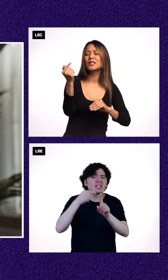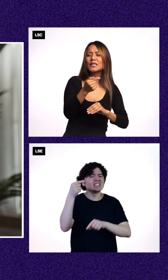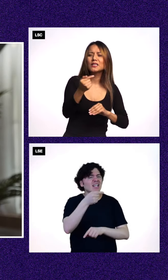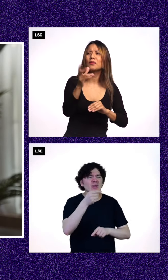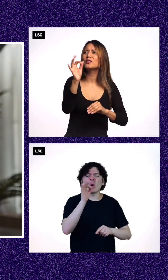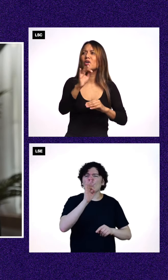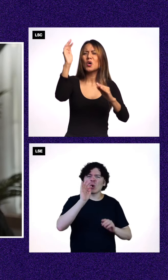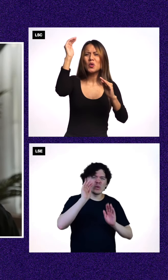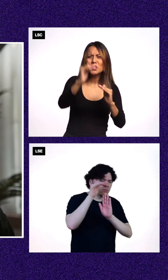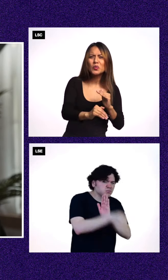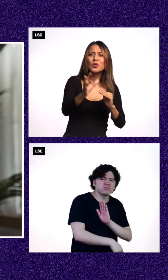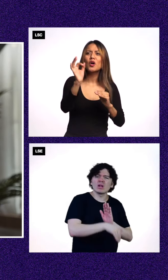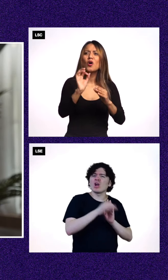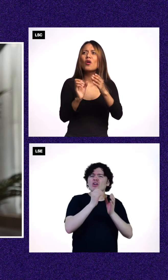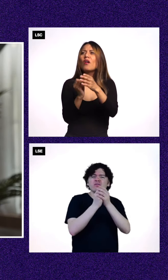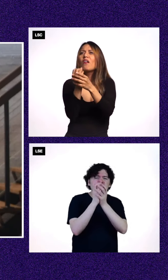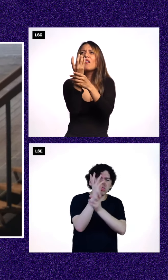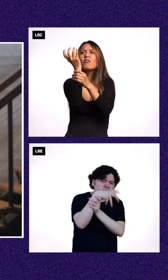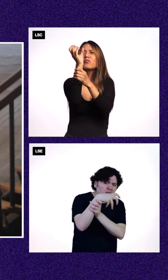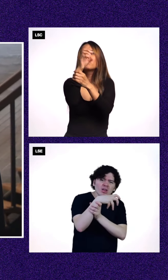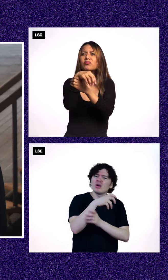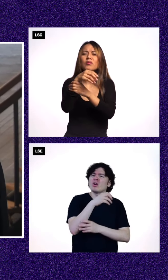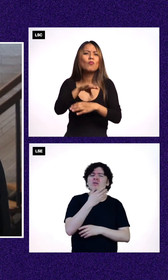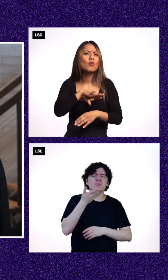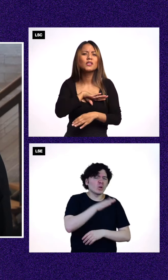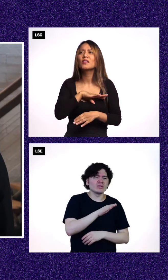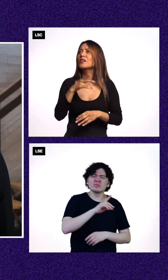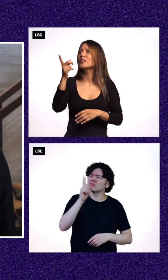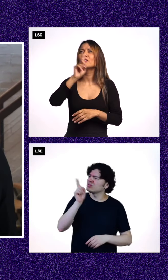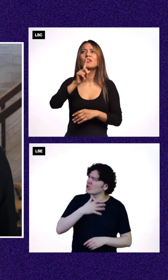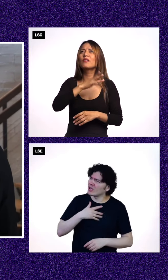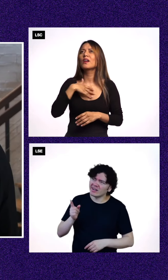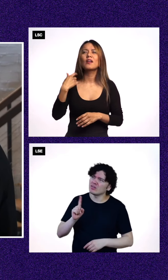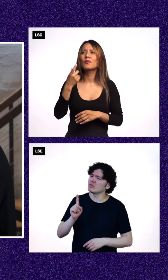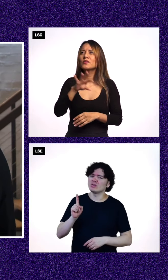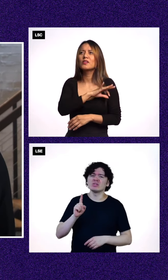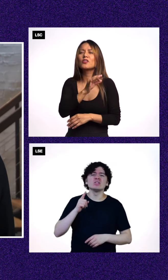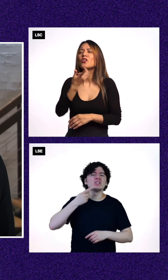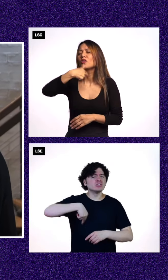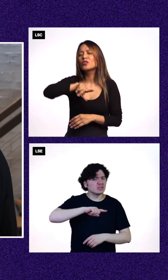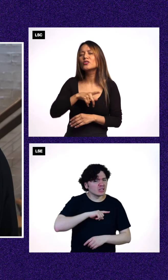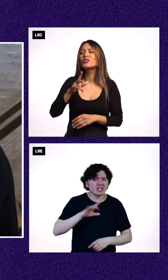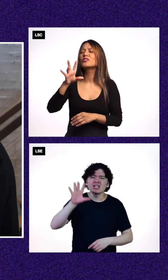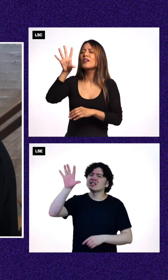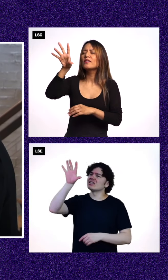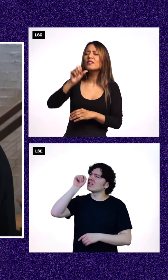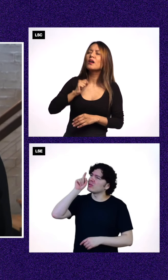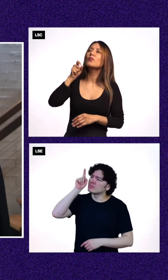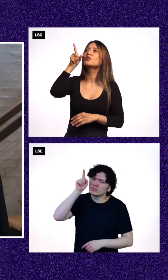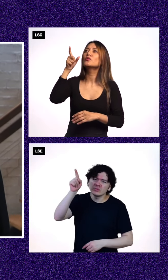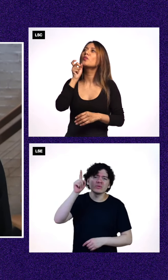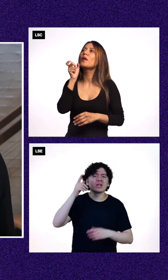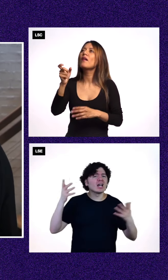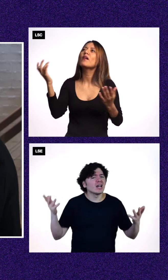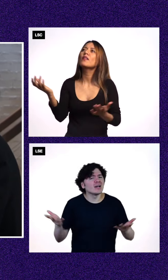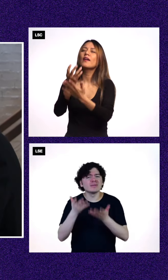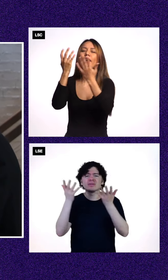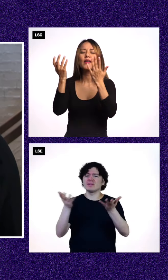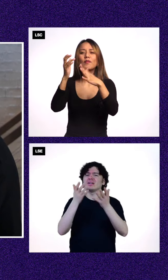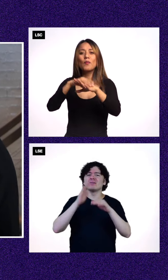reduzcan o marchiten, sino que, Señor, conozcamos el poder de la palabra de vida. Palabras que animen a las